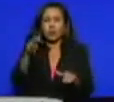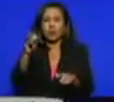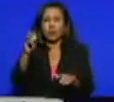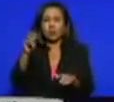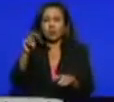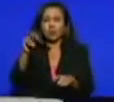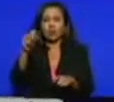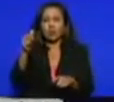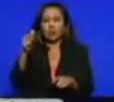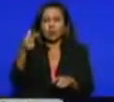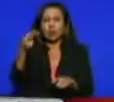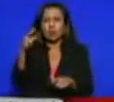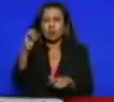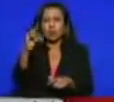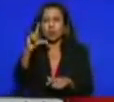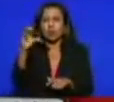siempre